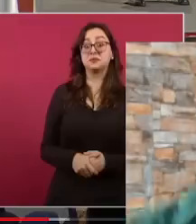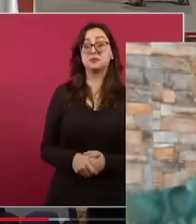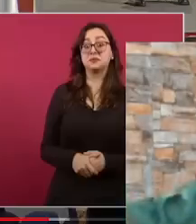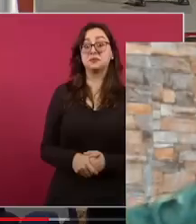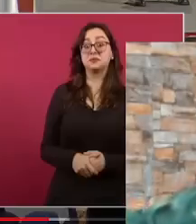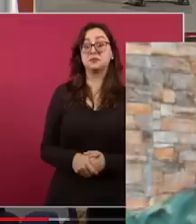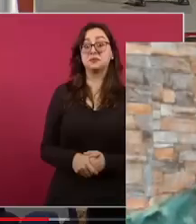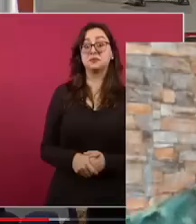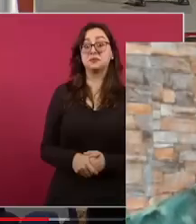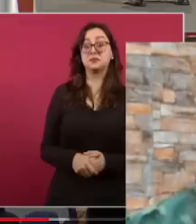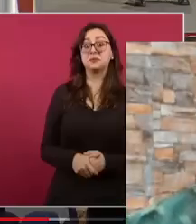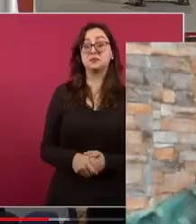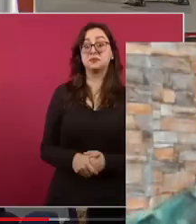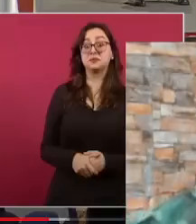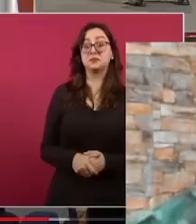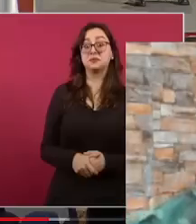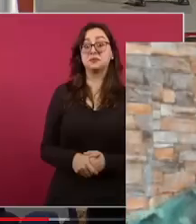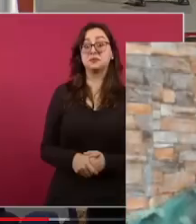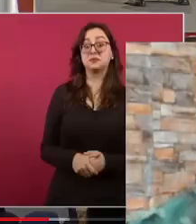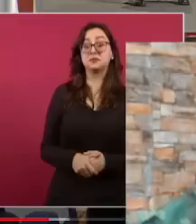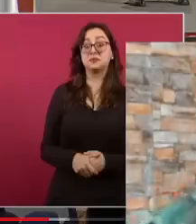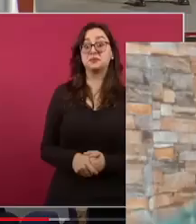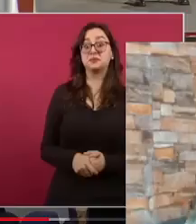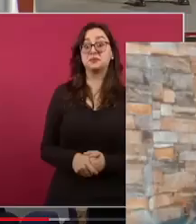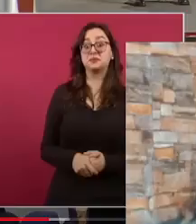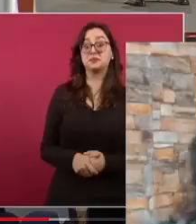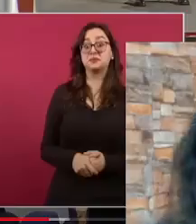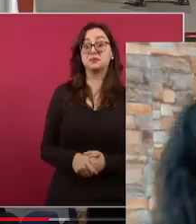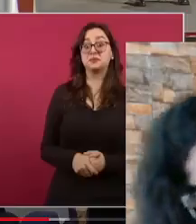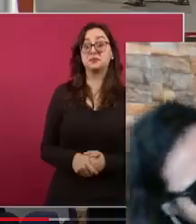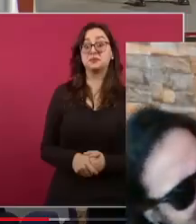México. AMLO nada más te cobra 140 mil pesos.